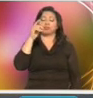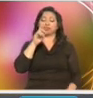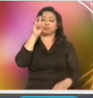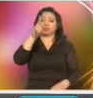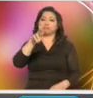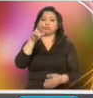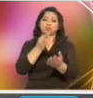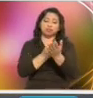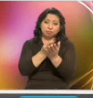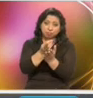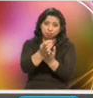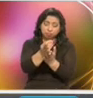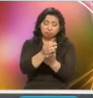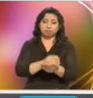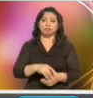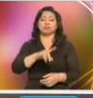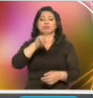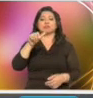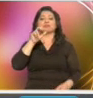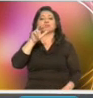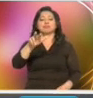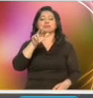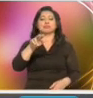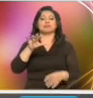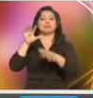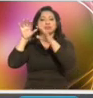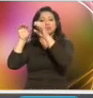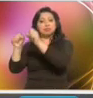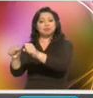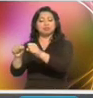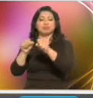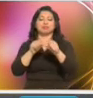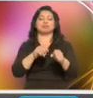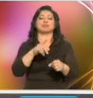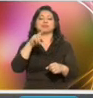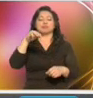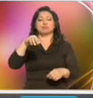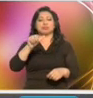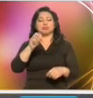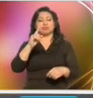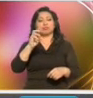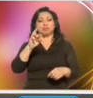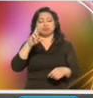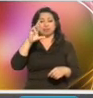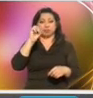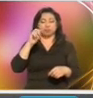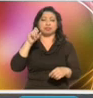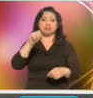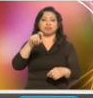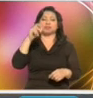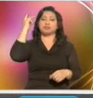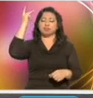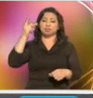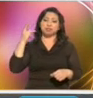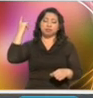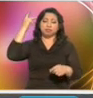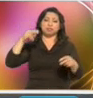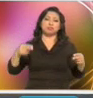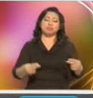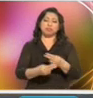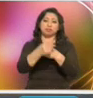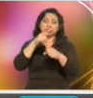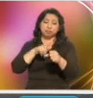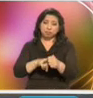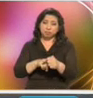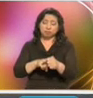día 18, es cuando lo aprenden. Aprenden a Madero aquí en Palacio Nacional, ahí lo tienen confinado. A Gustavo lo asesina en la